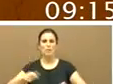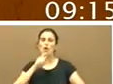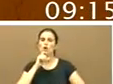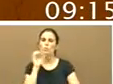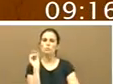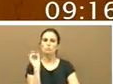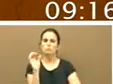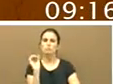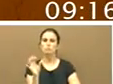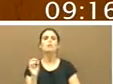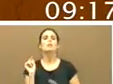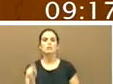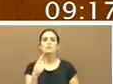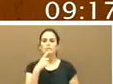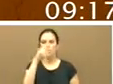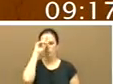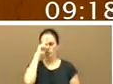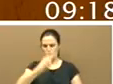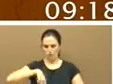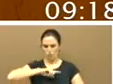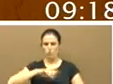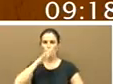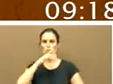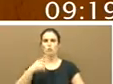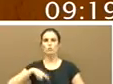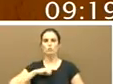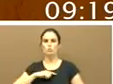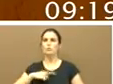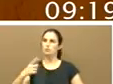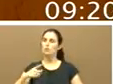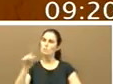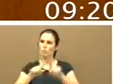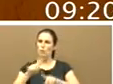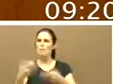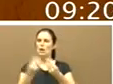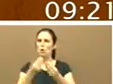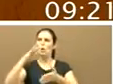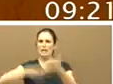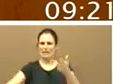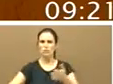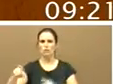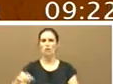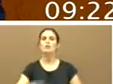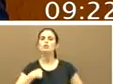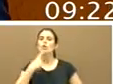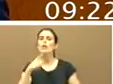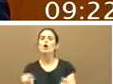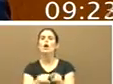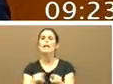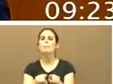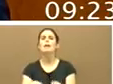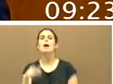y exponiendo las preocupaciones que tenemos con nuestra hermana, Comunidad Autónoma de Cataluña. Miren ustedes, digo, hermana, porque es que son